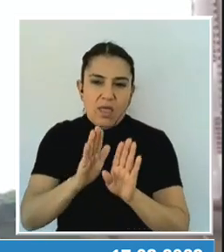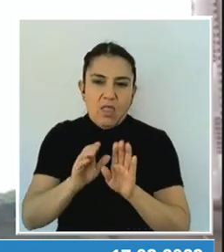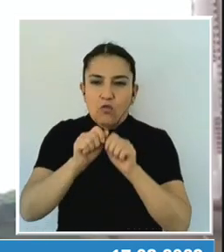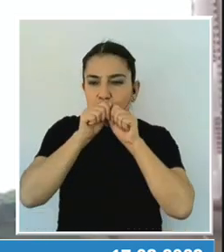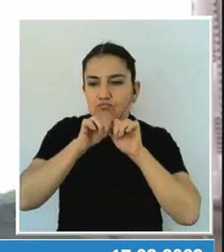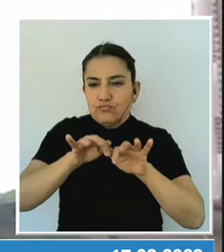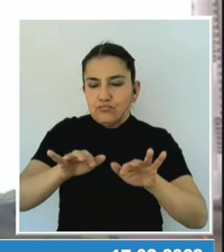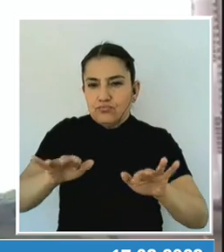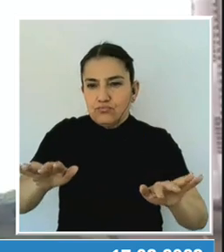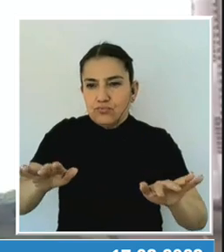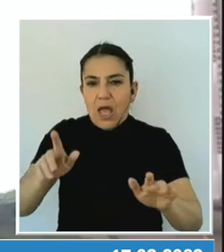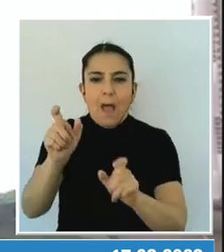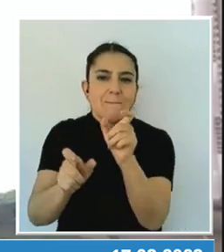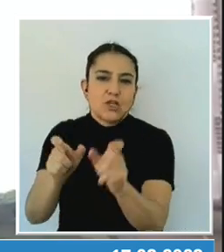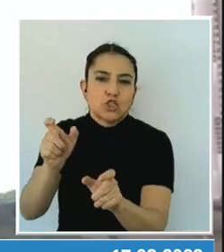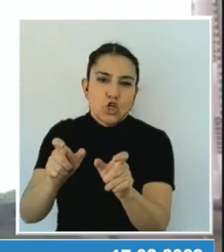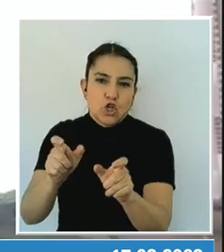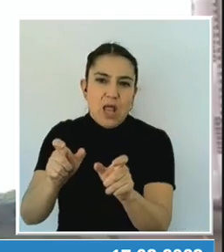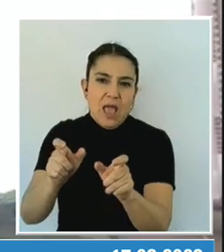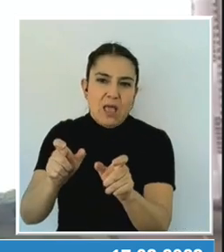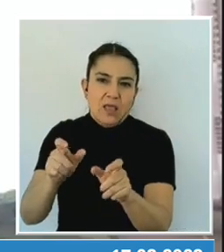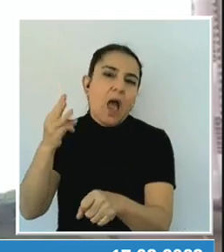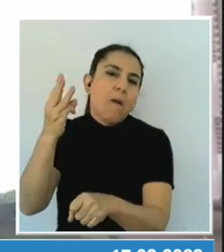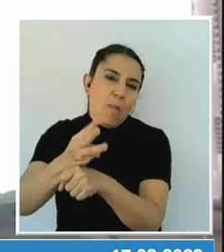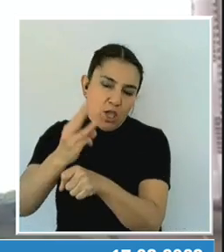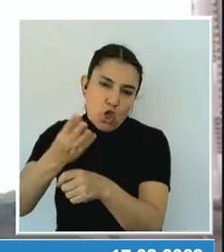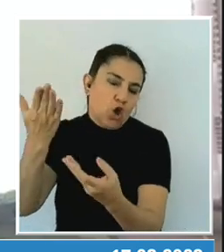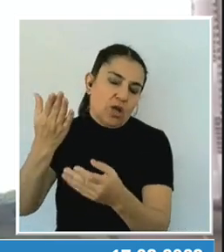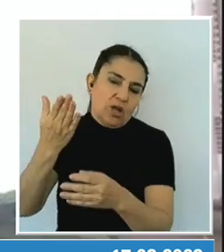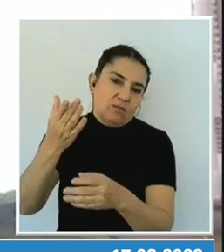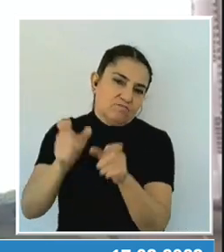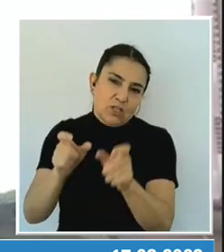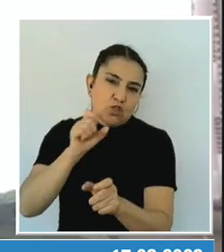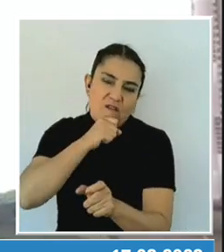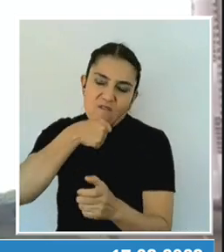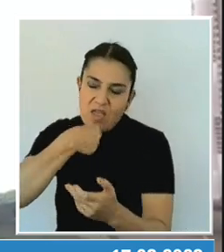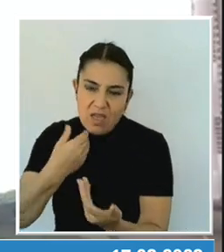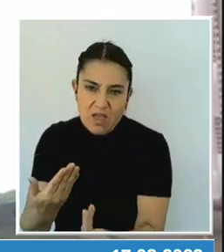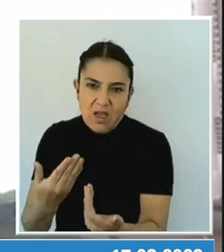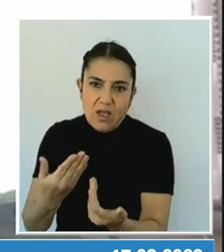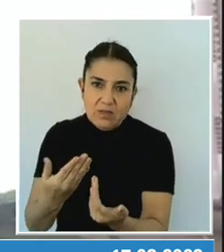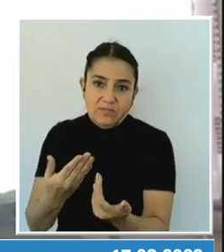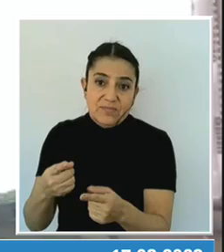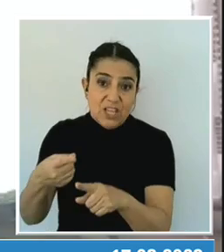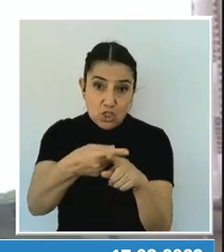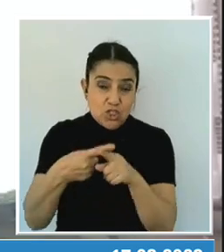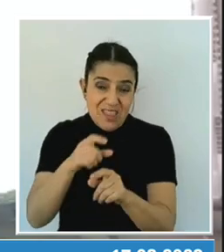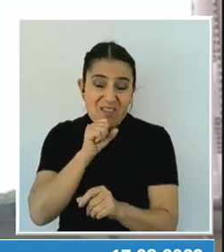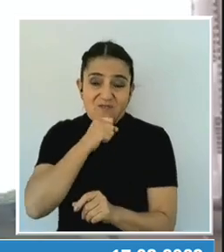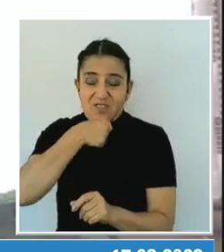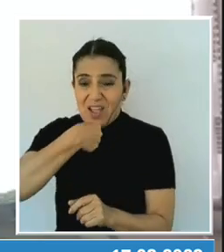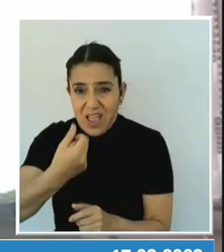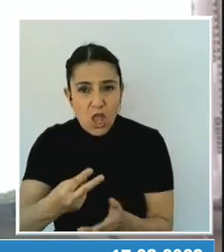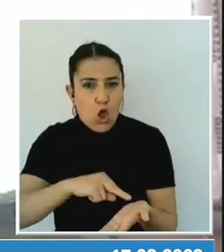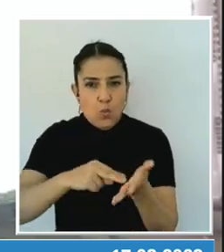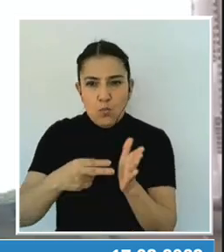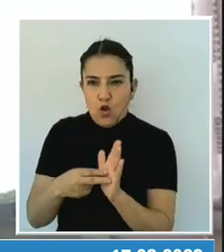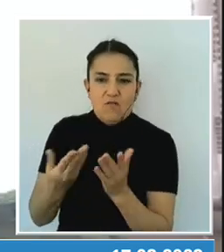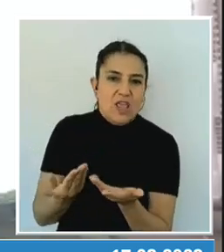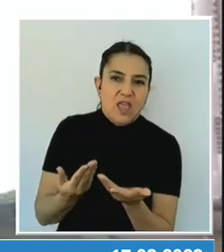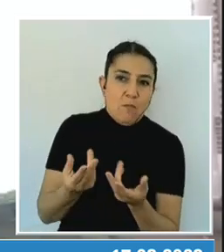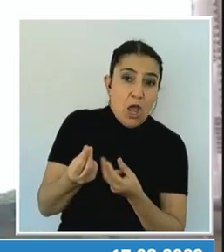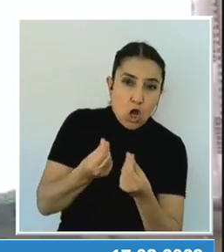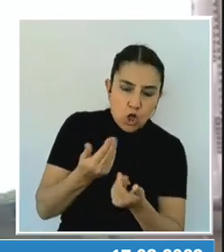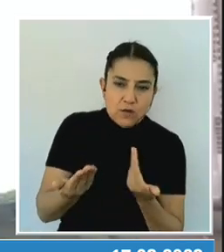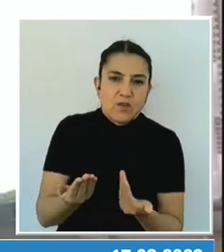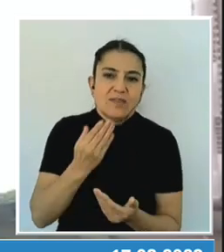las personas mayores, ¿no? Por un elemento obvio, la longevidad de nuestras sociedades y los problemas de funcionamiento económico y también de justicia